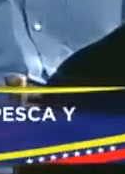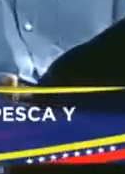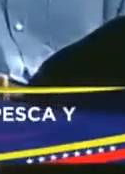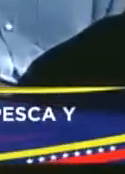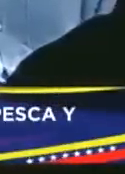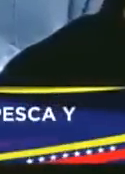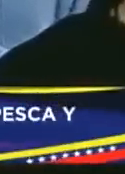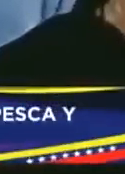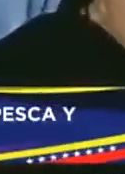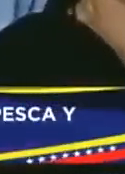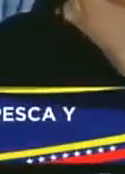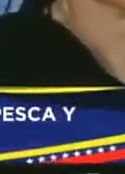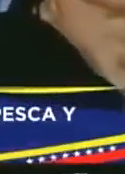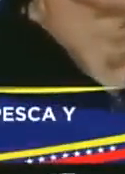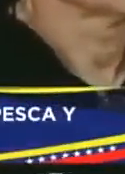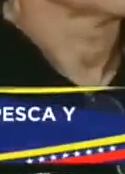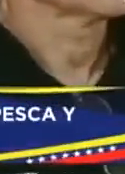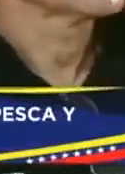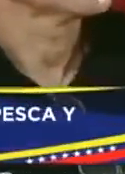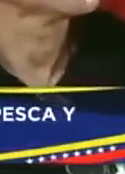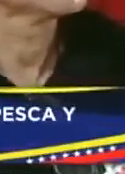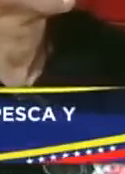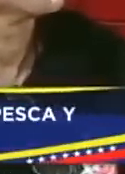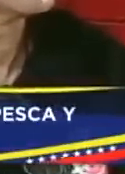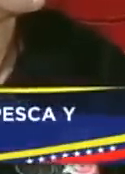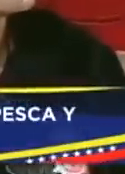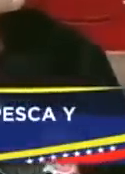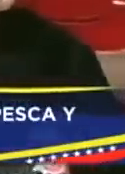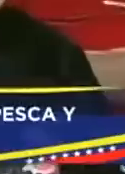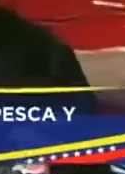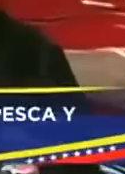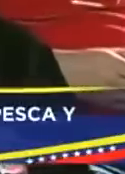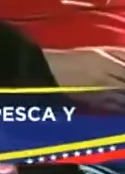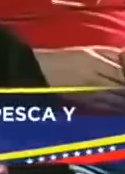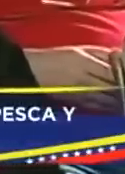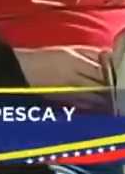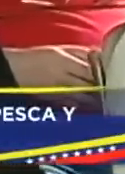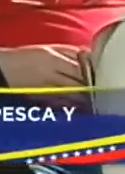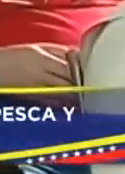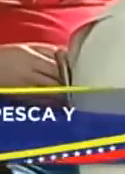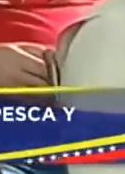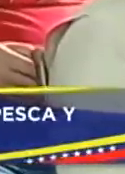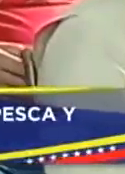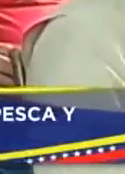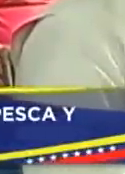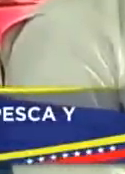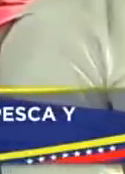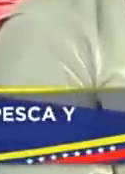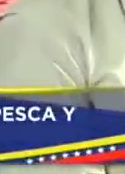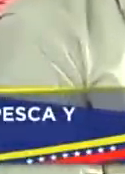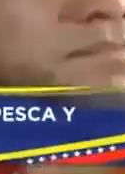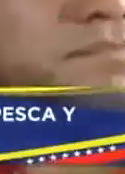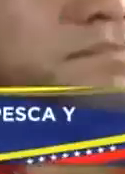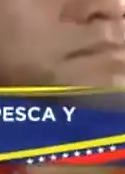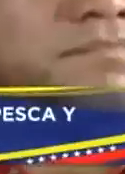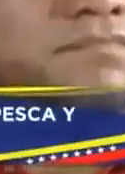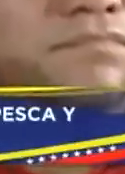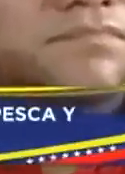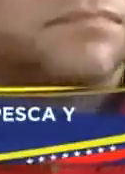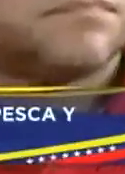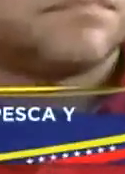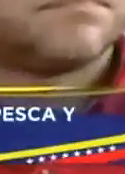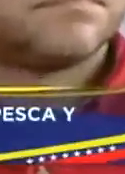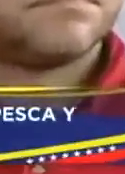más. ¿Ah? Está bueno, ¿verdad? Bueno, mi saludo pues a todos los alcaldes. Al alcalde